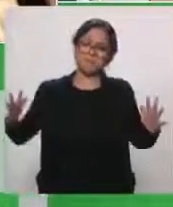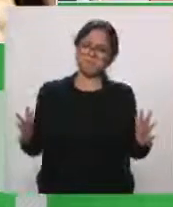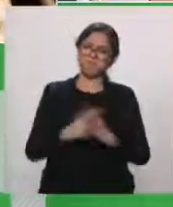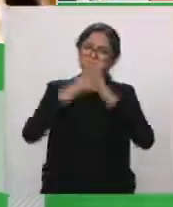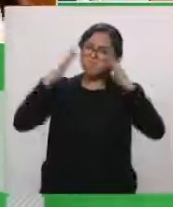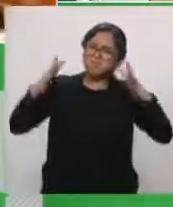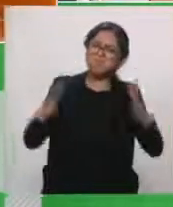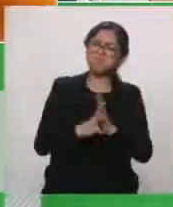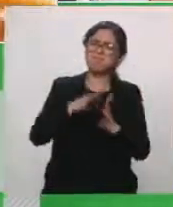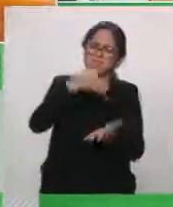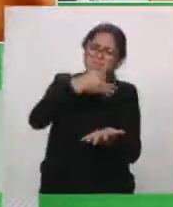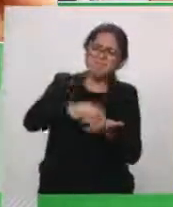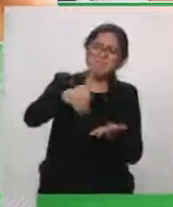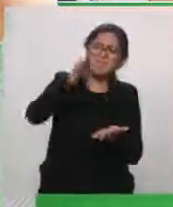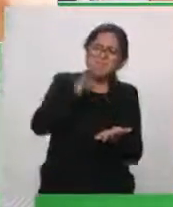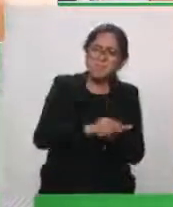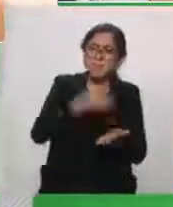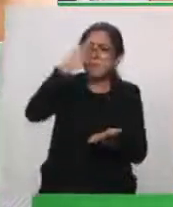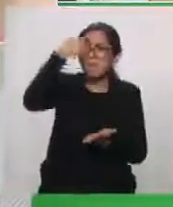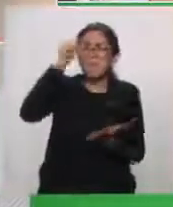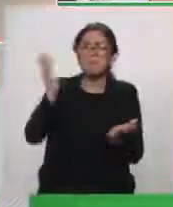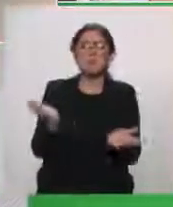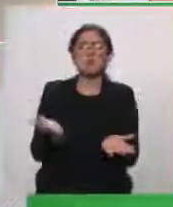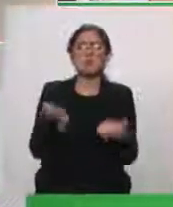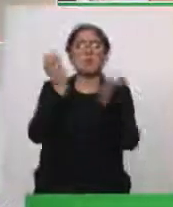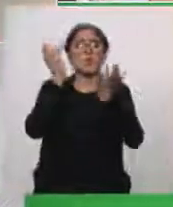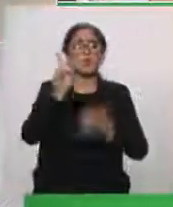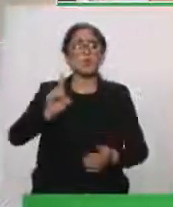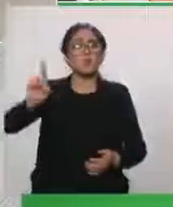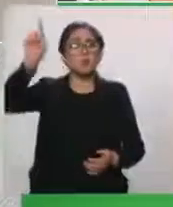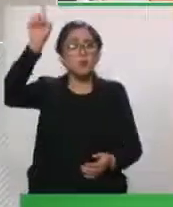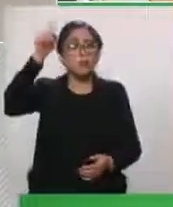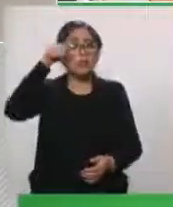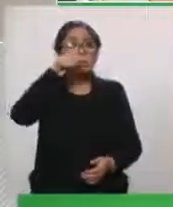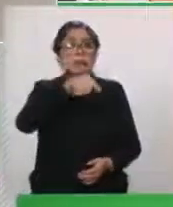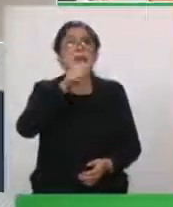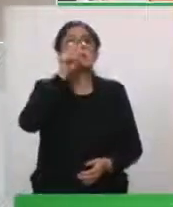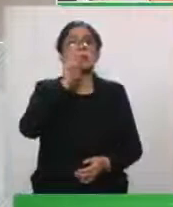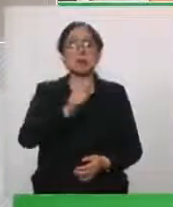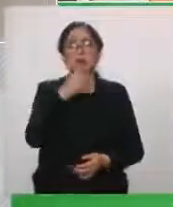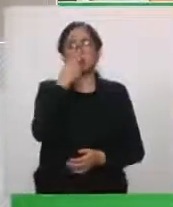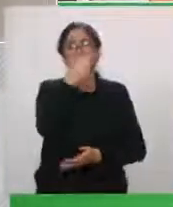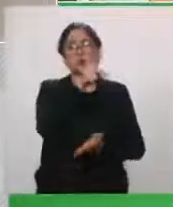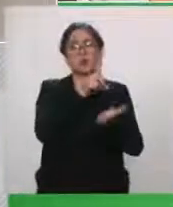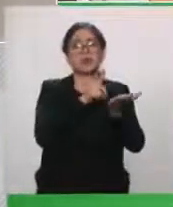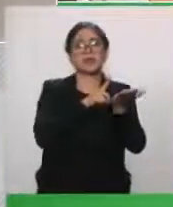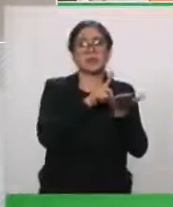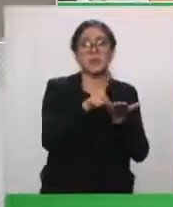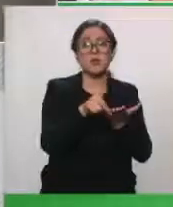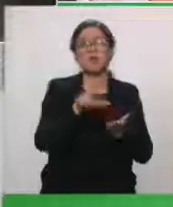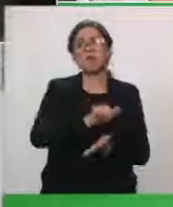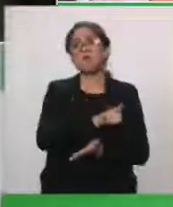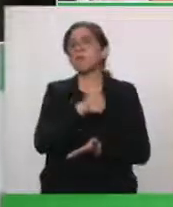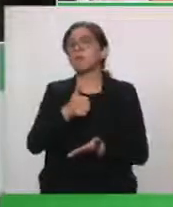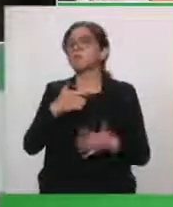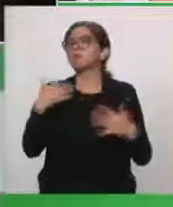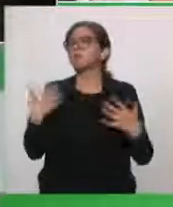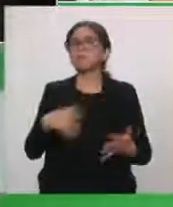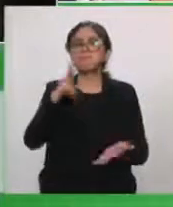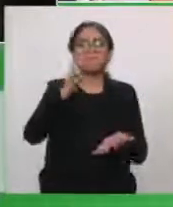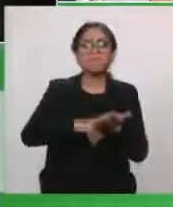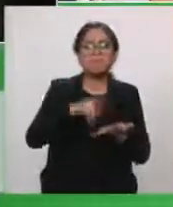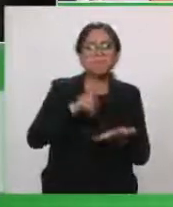cautivo a esos sacrificios tenían el derecho y el honor de compartir